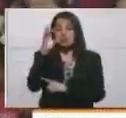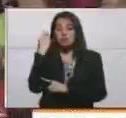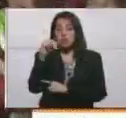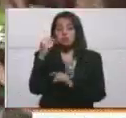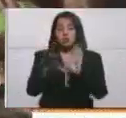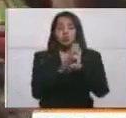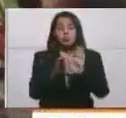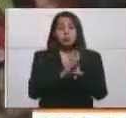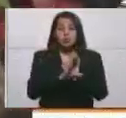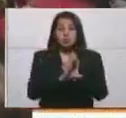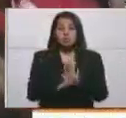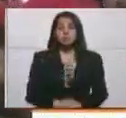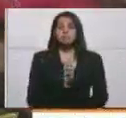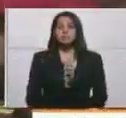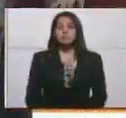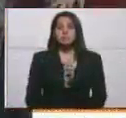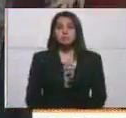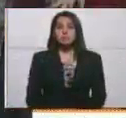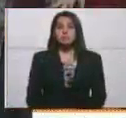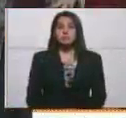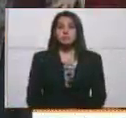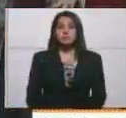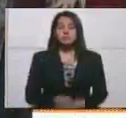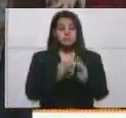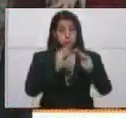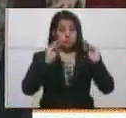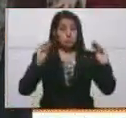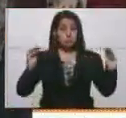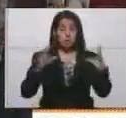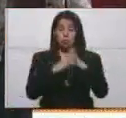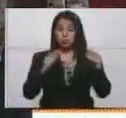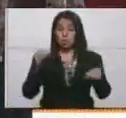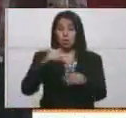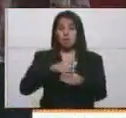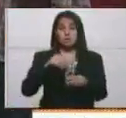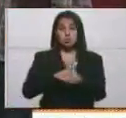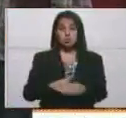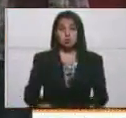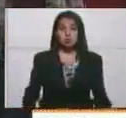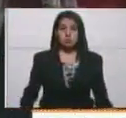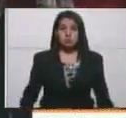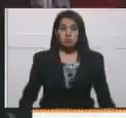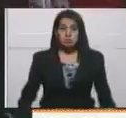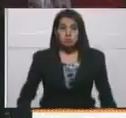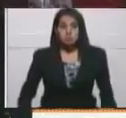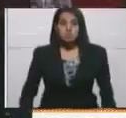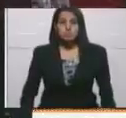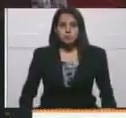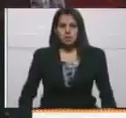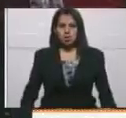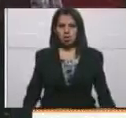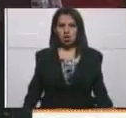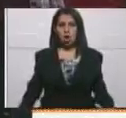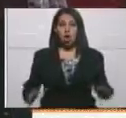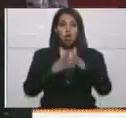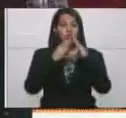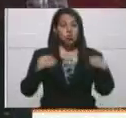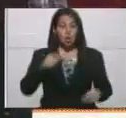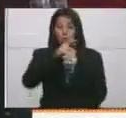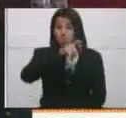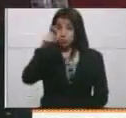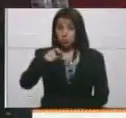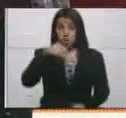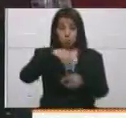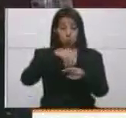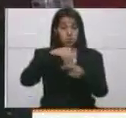Constituyente, que es la convocante a estas elecciones. Y hay que decirlo, todo el que vote,